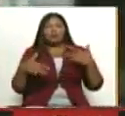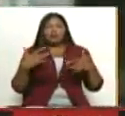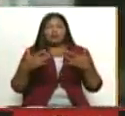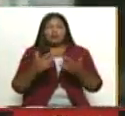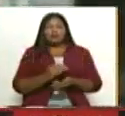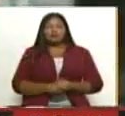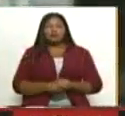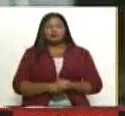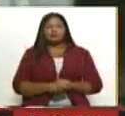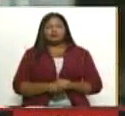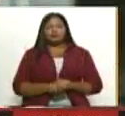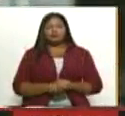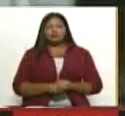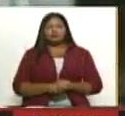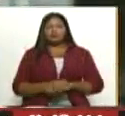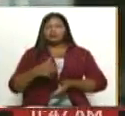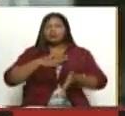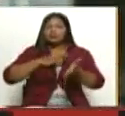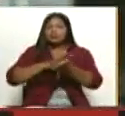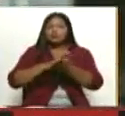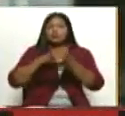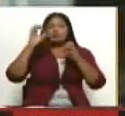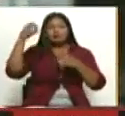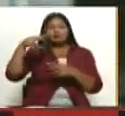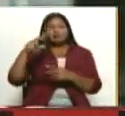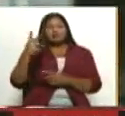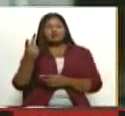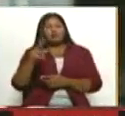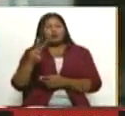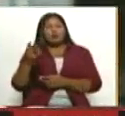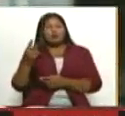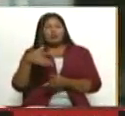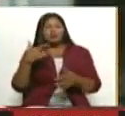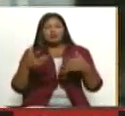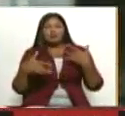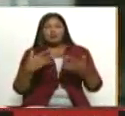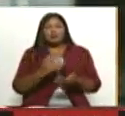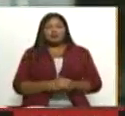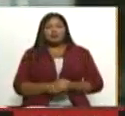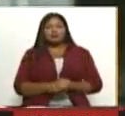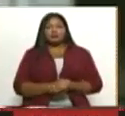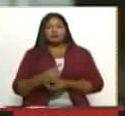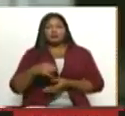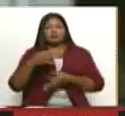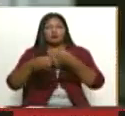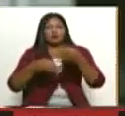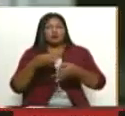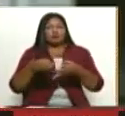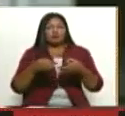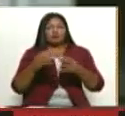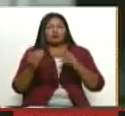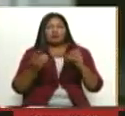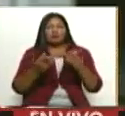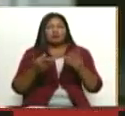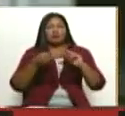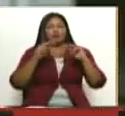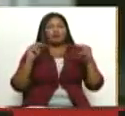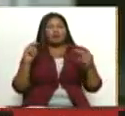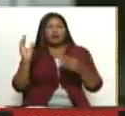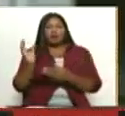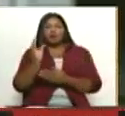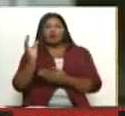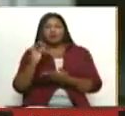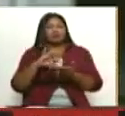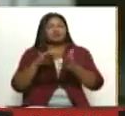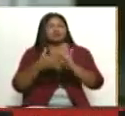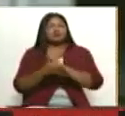soleada porque es una actividad noble cuando venimos a hablar de los diálogos de paz en Colombia, que